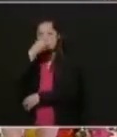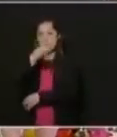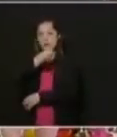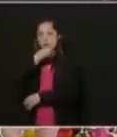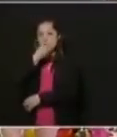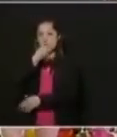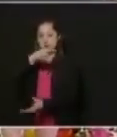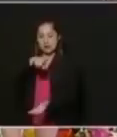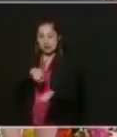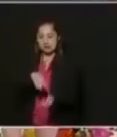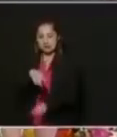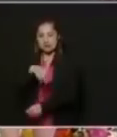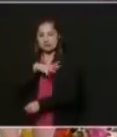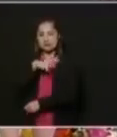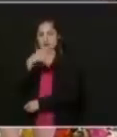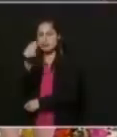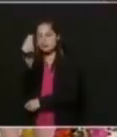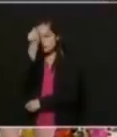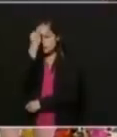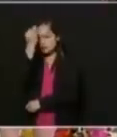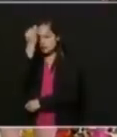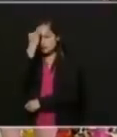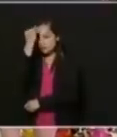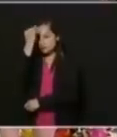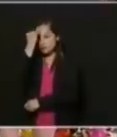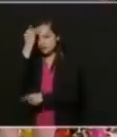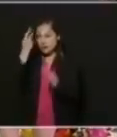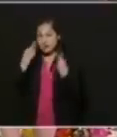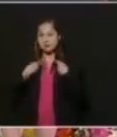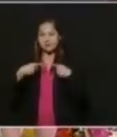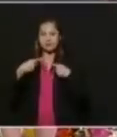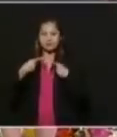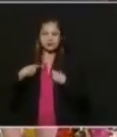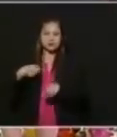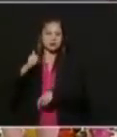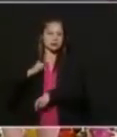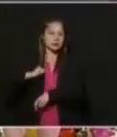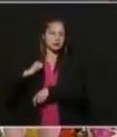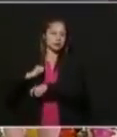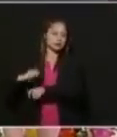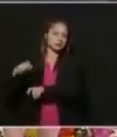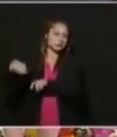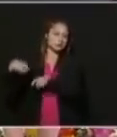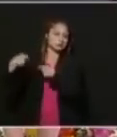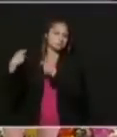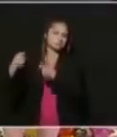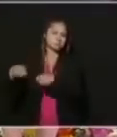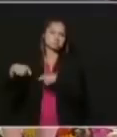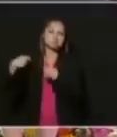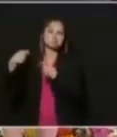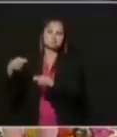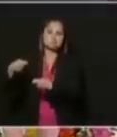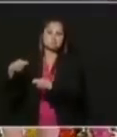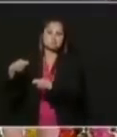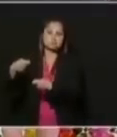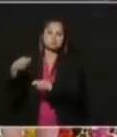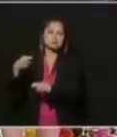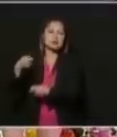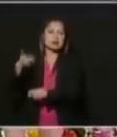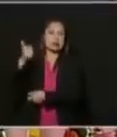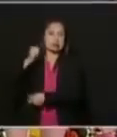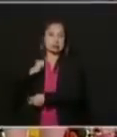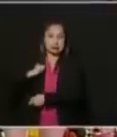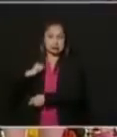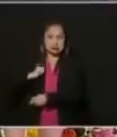sabiduría de nuestros ancestros, de aquellos hombres y mujeres